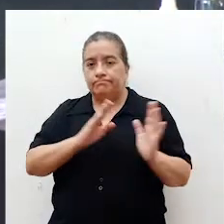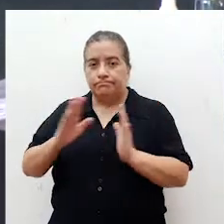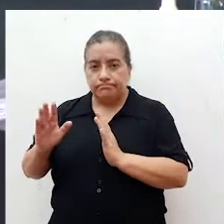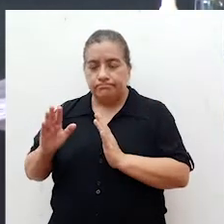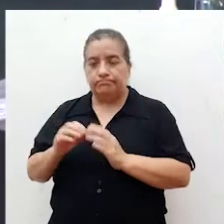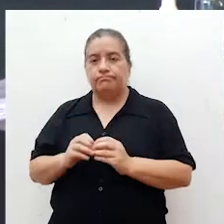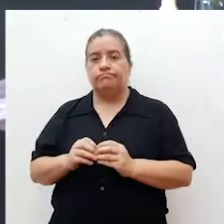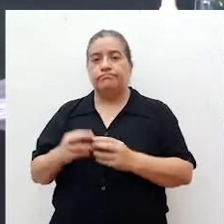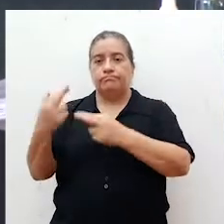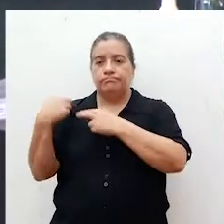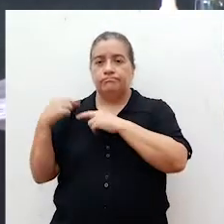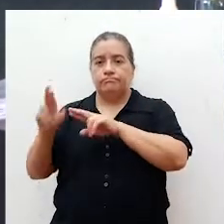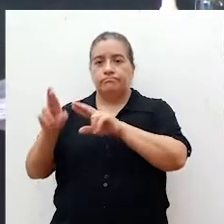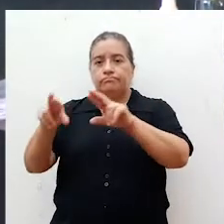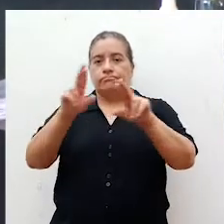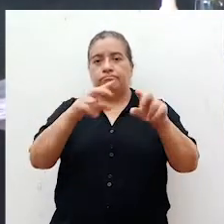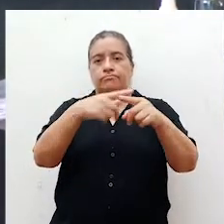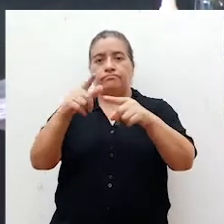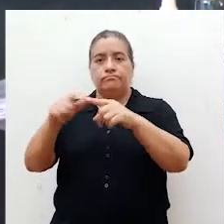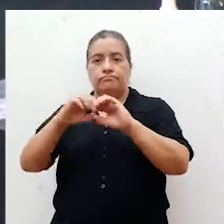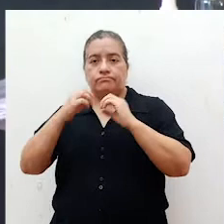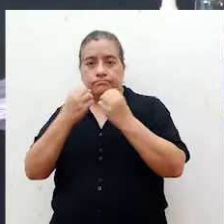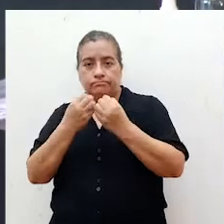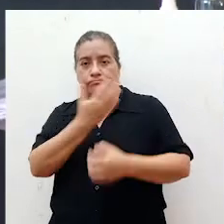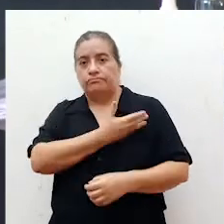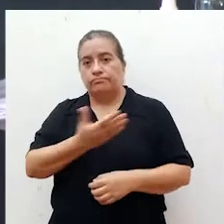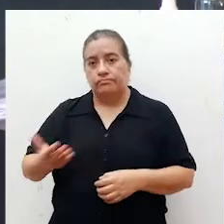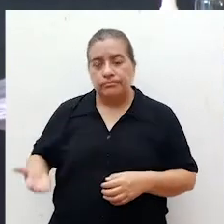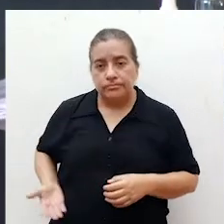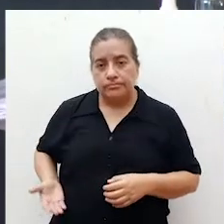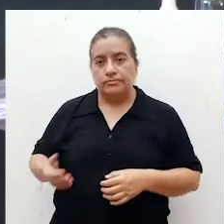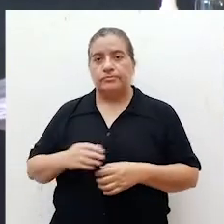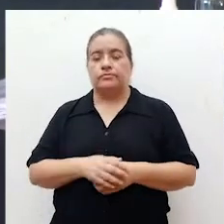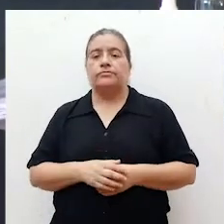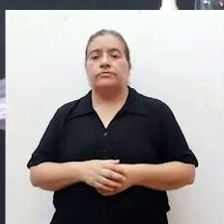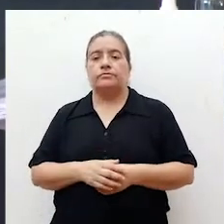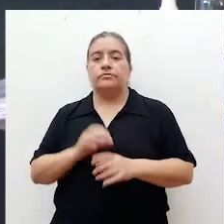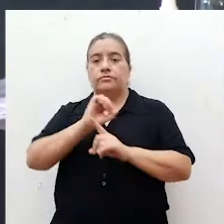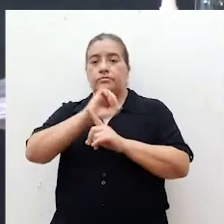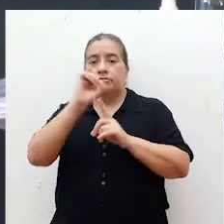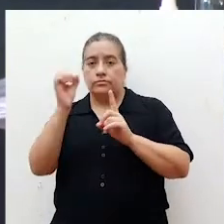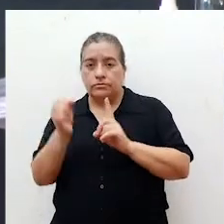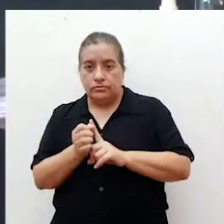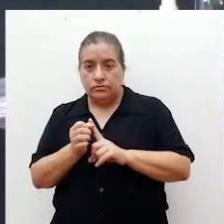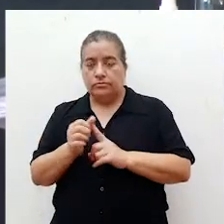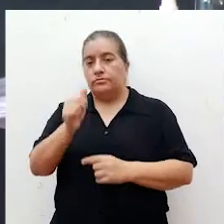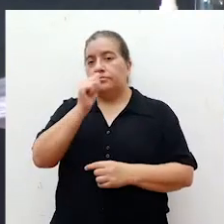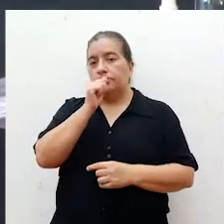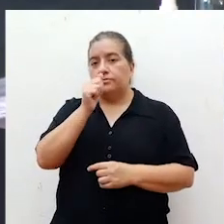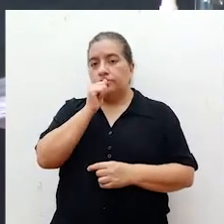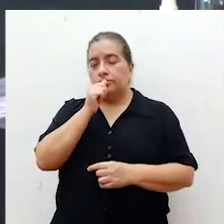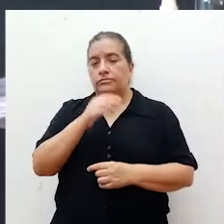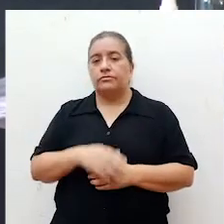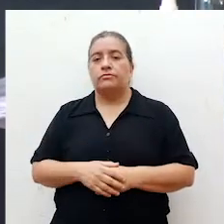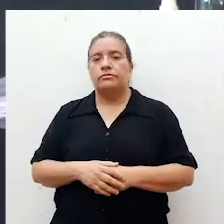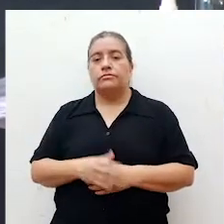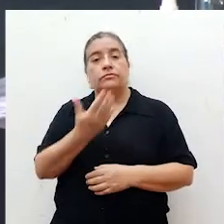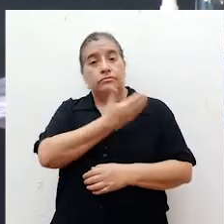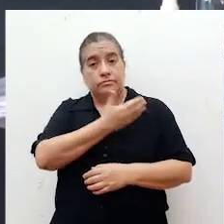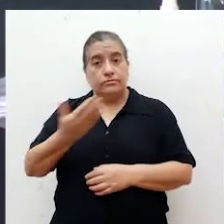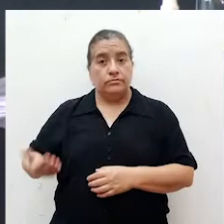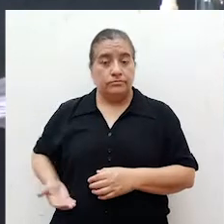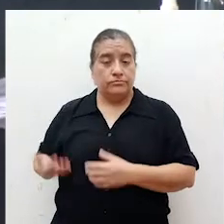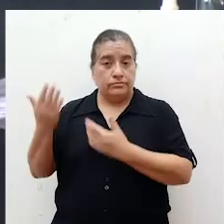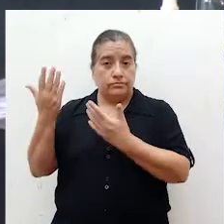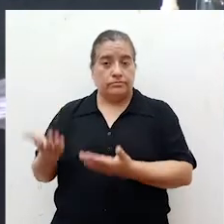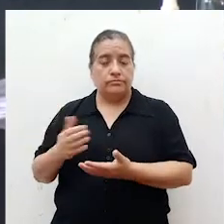la necesidad de elaborar planes y articular a todos los entes estatales, al tejido social,